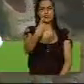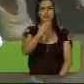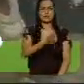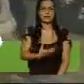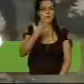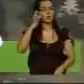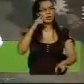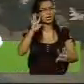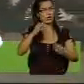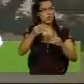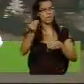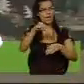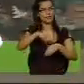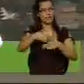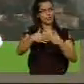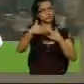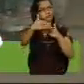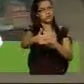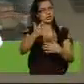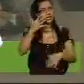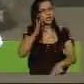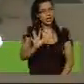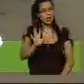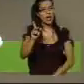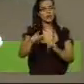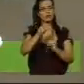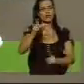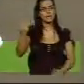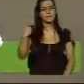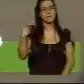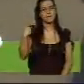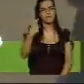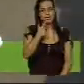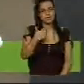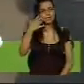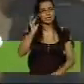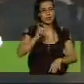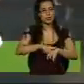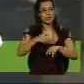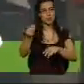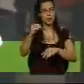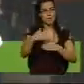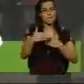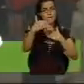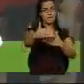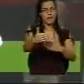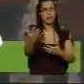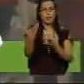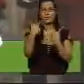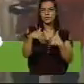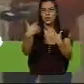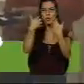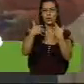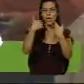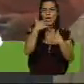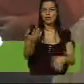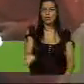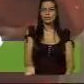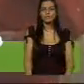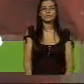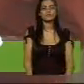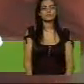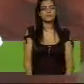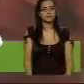pudiese extender de acuerdo a la demanda, lo estaba comentando algunas autoridades. Quisiéramos conocer entonces algunas recomendaciones necesarias. Fíjate, la extensión la tendría